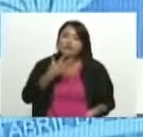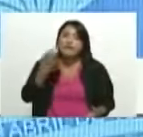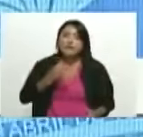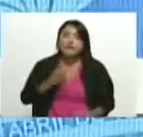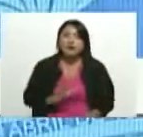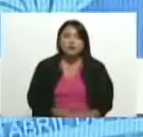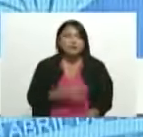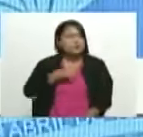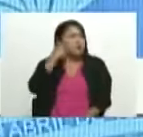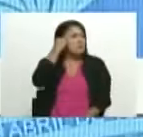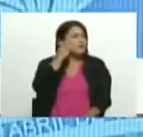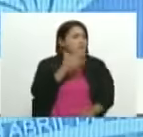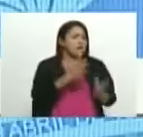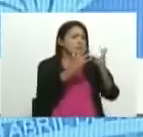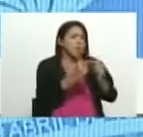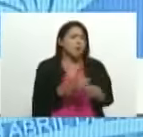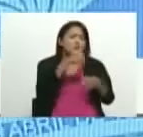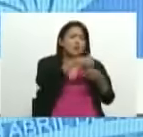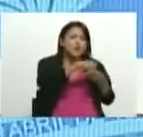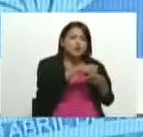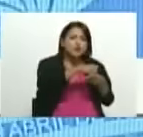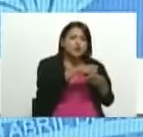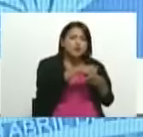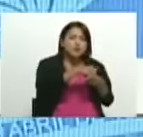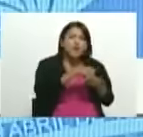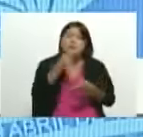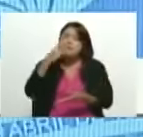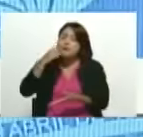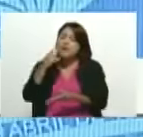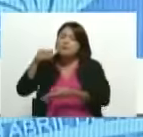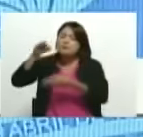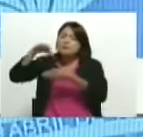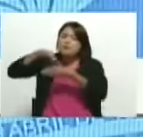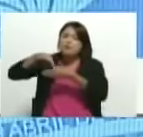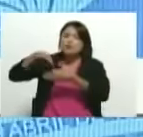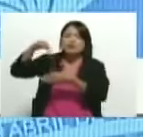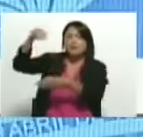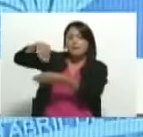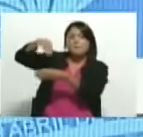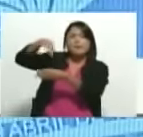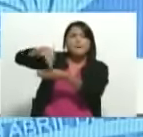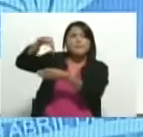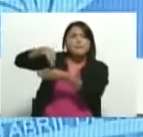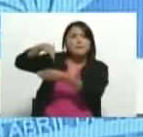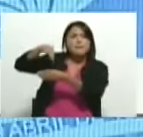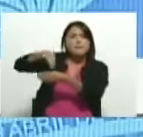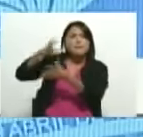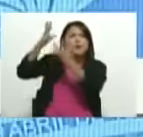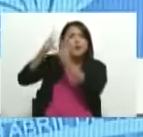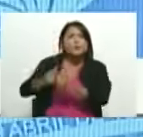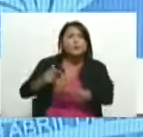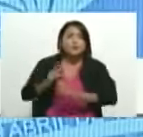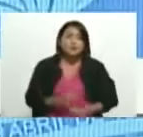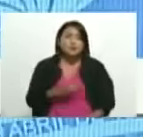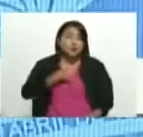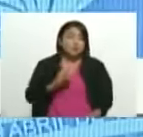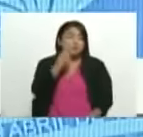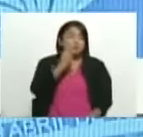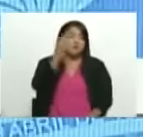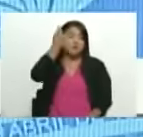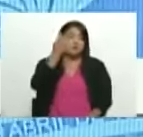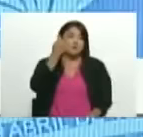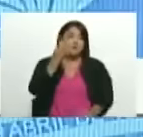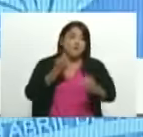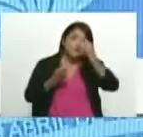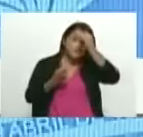que aquí había sacado no sé cuántos votos. como la primera vez en mi vida que yo voté, la primera vez voté por el partido que fundó mi